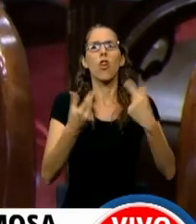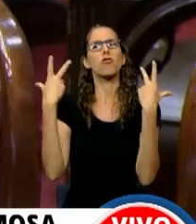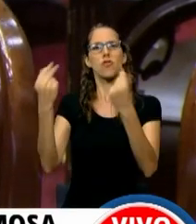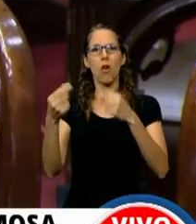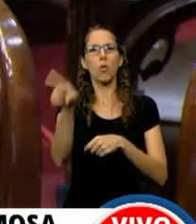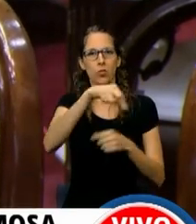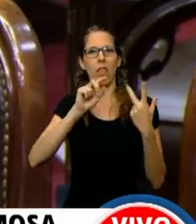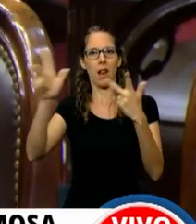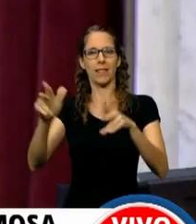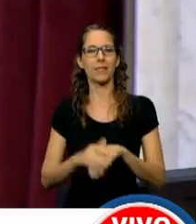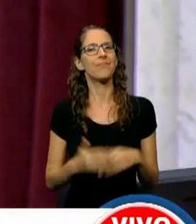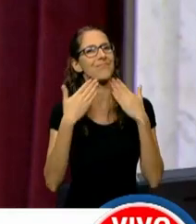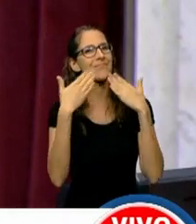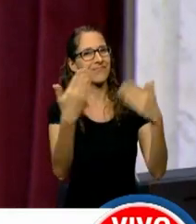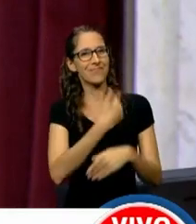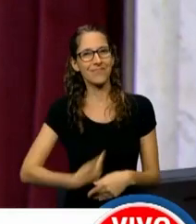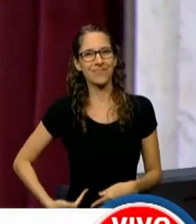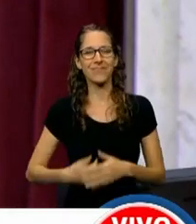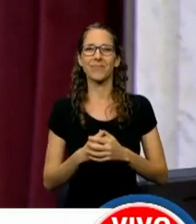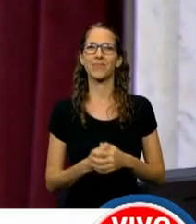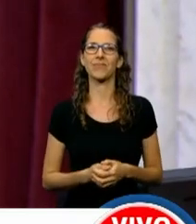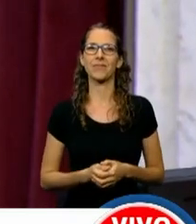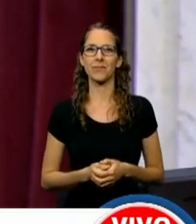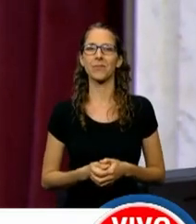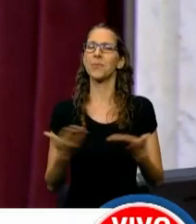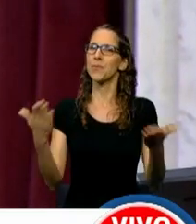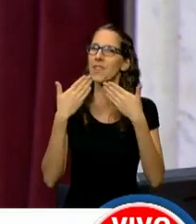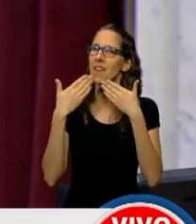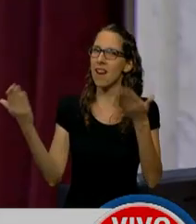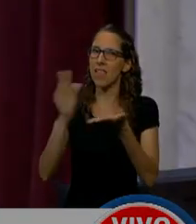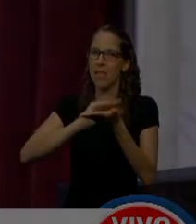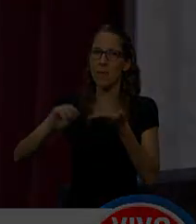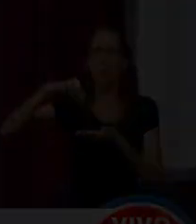presupuesto. Muchas gracias, señor presidente. Muchas gracias, diputado Fernández Patri.